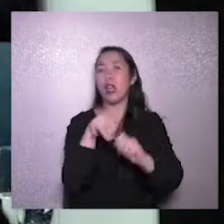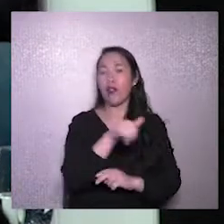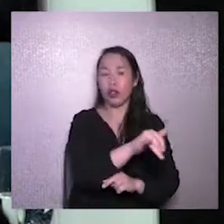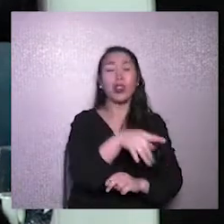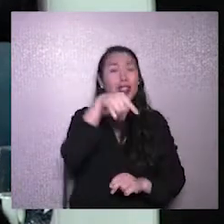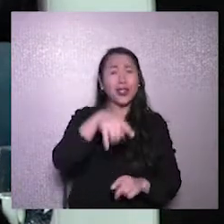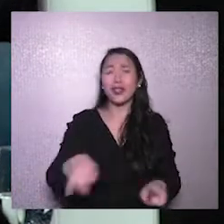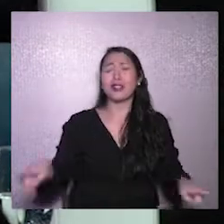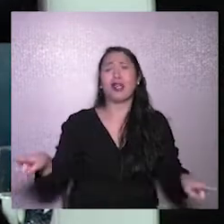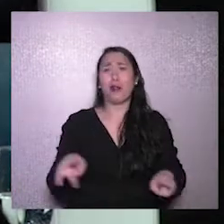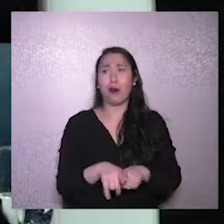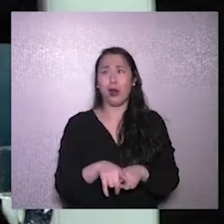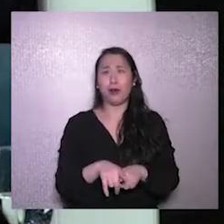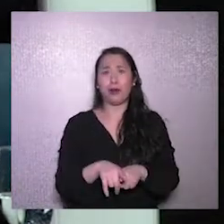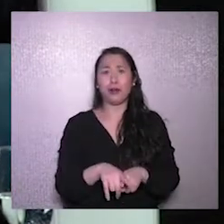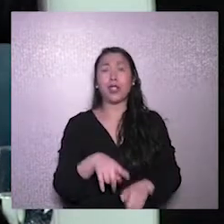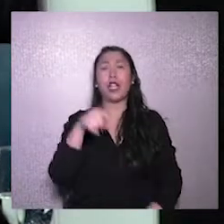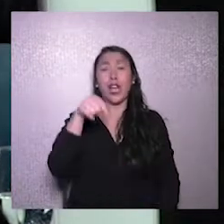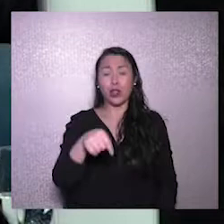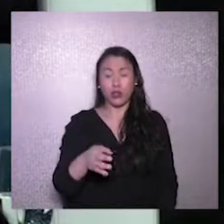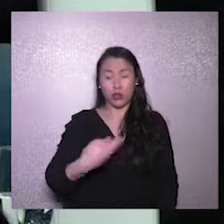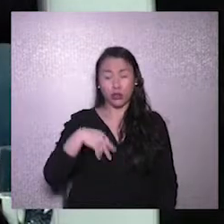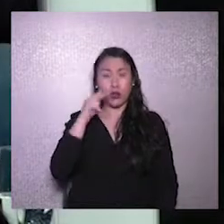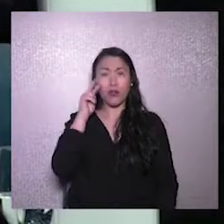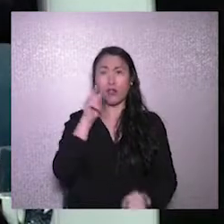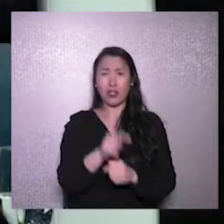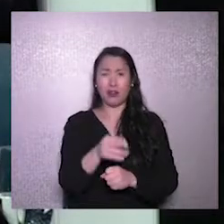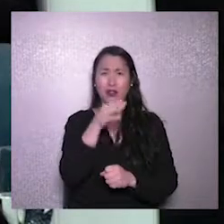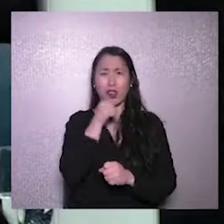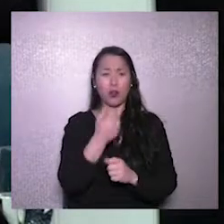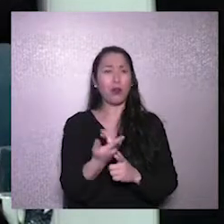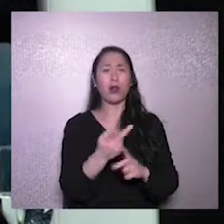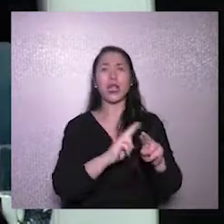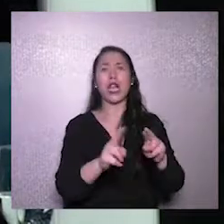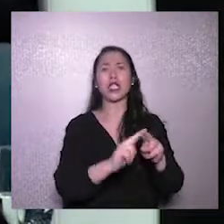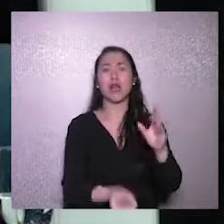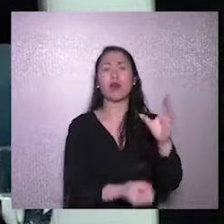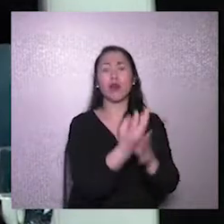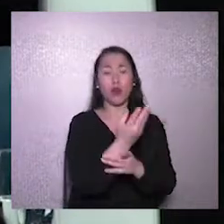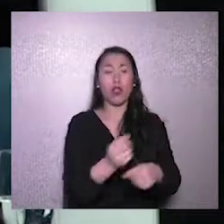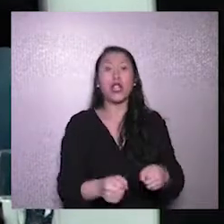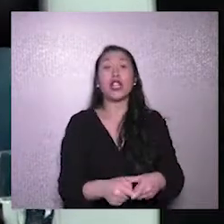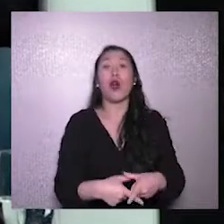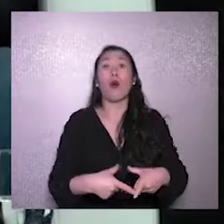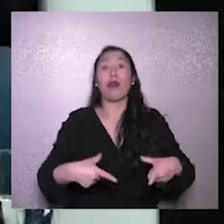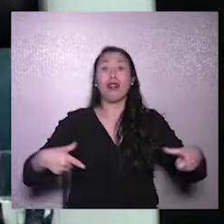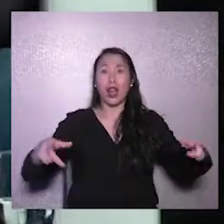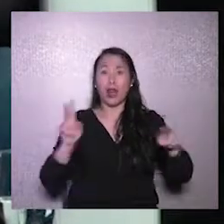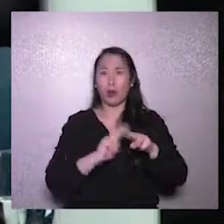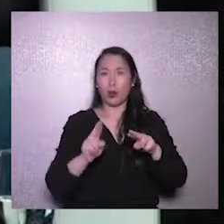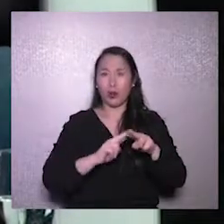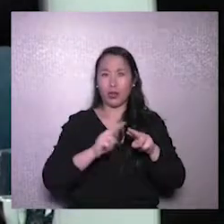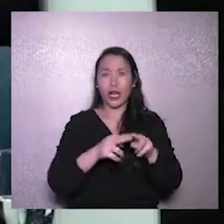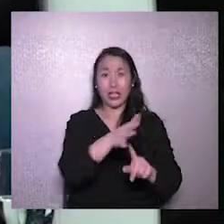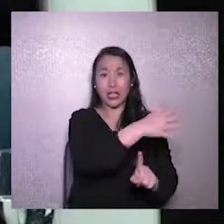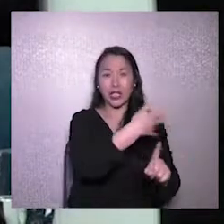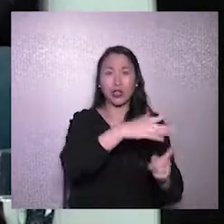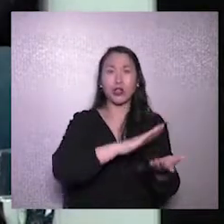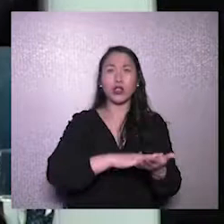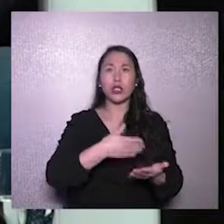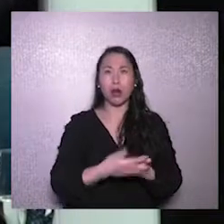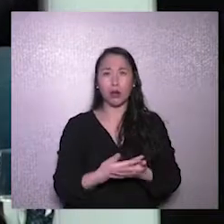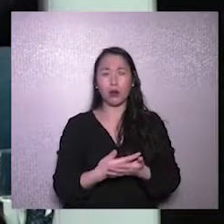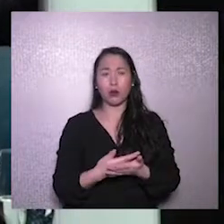mismo. Si nosotros no tenemos una visión productiva en términos de aumentar la productividad del sector salud, poner o no